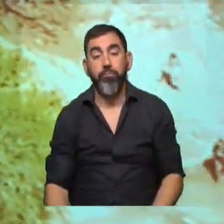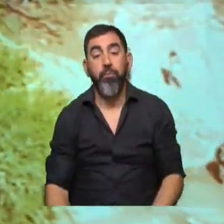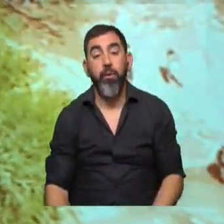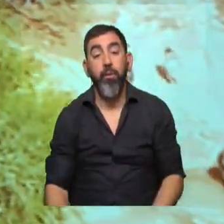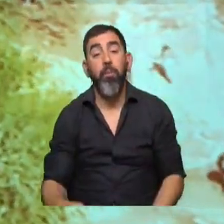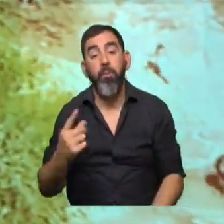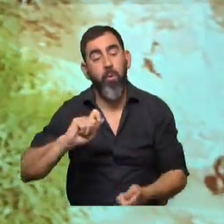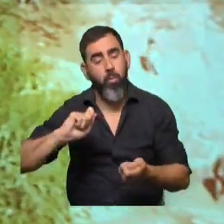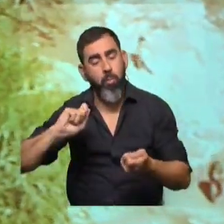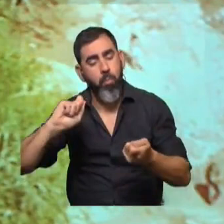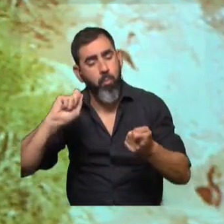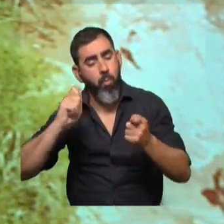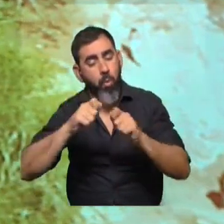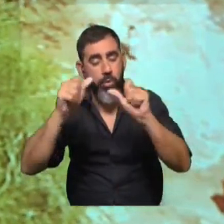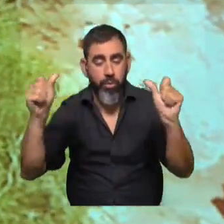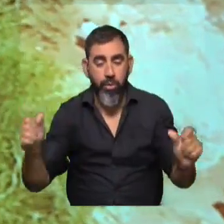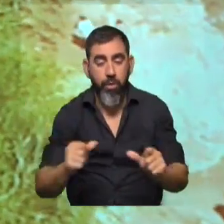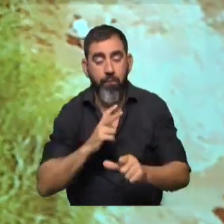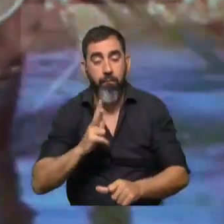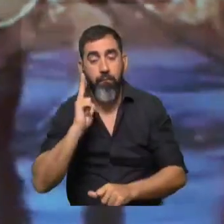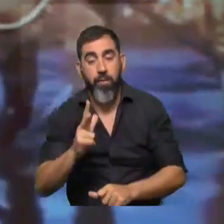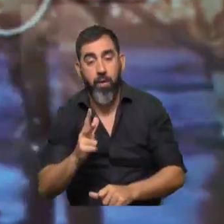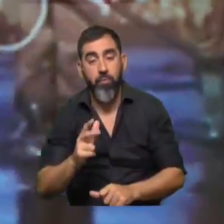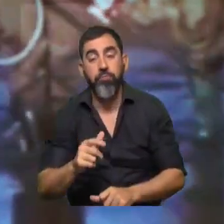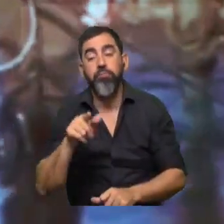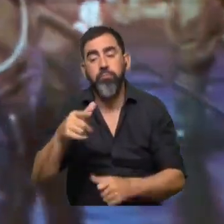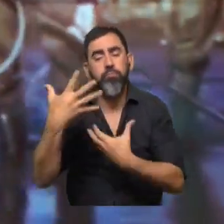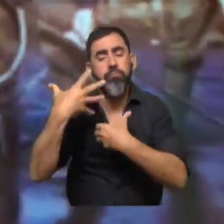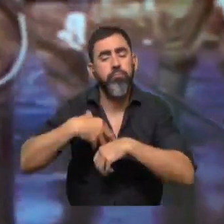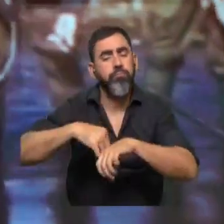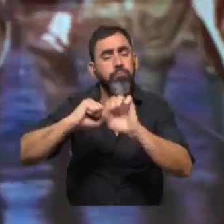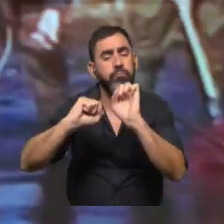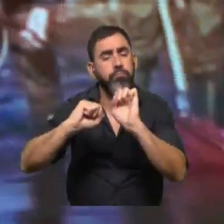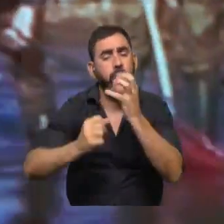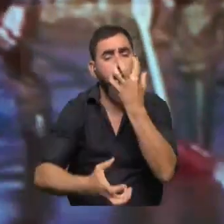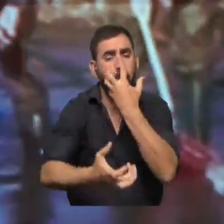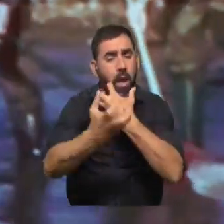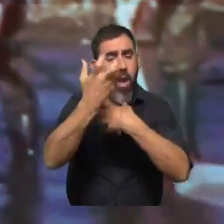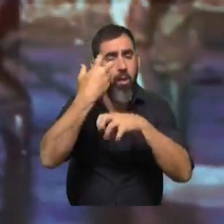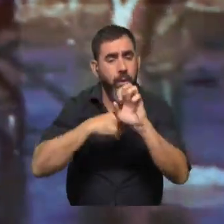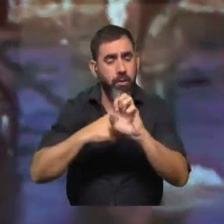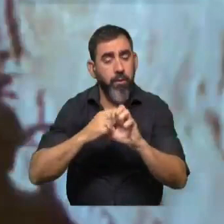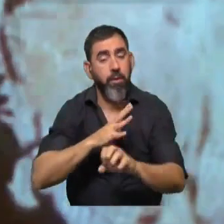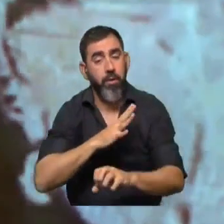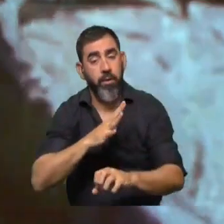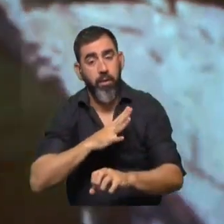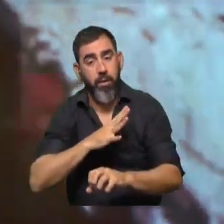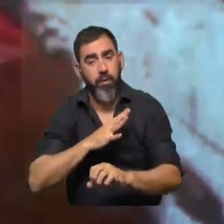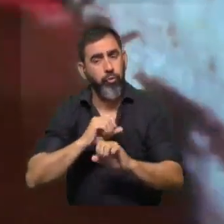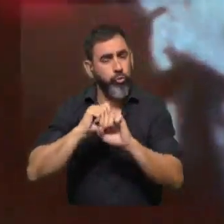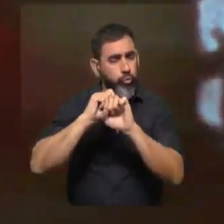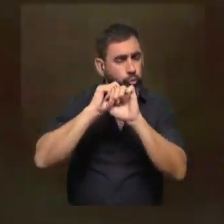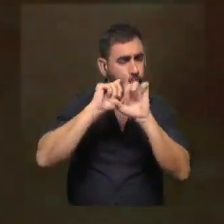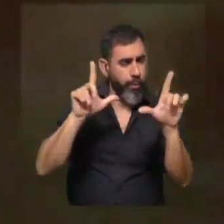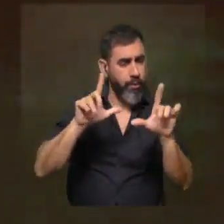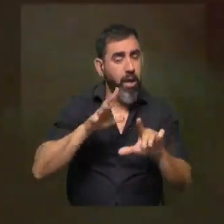totalmente modificado por la actividad humana. ¿Y qué encontraron, además de la cantidad de especies? ¿Qué especies nuevas? ¿Hay sorpresas? ¿Hay